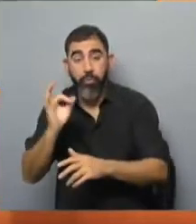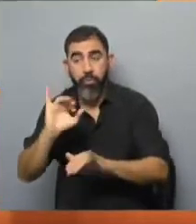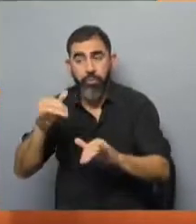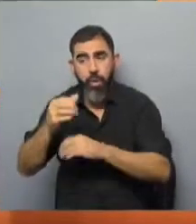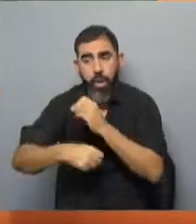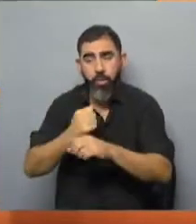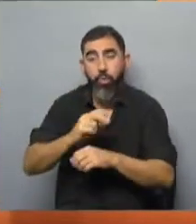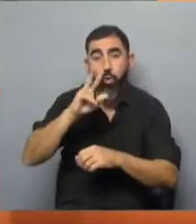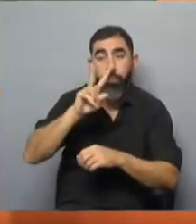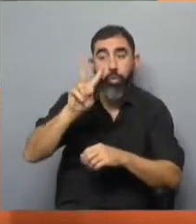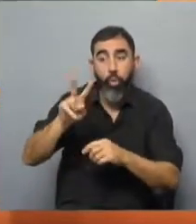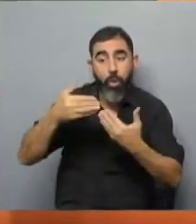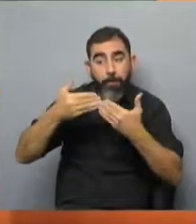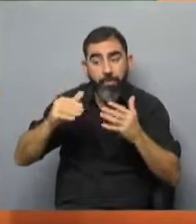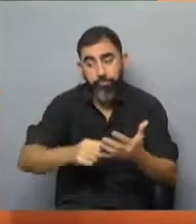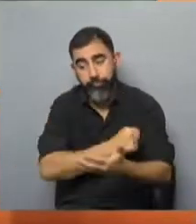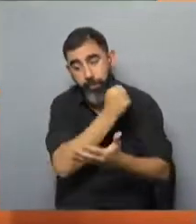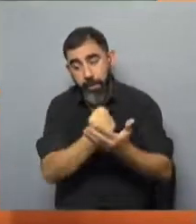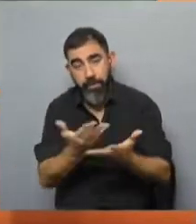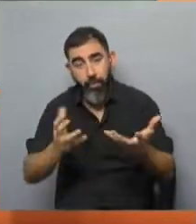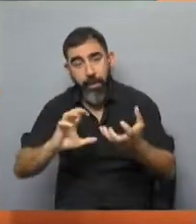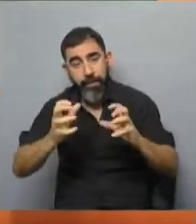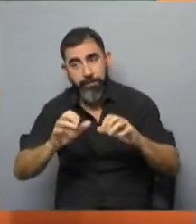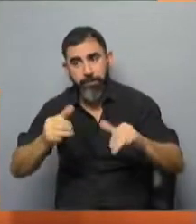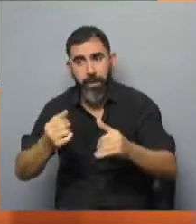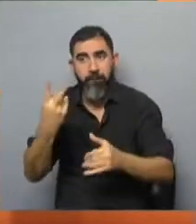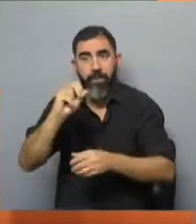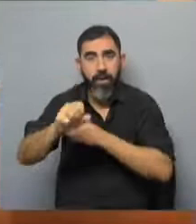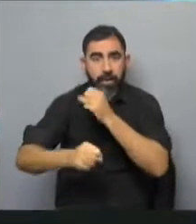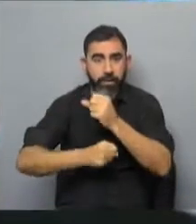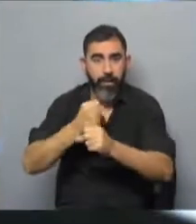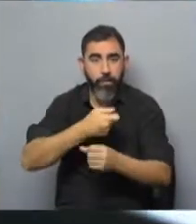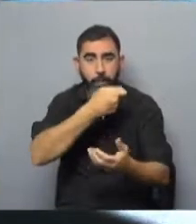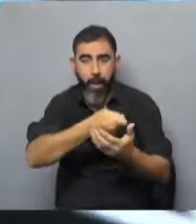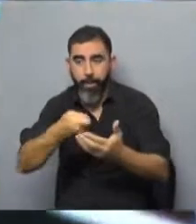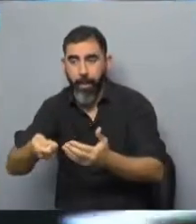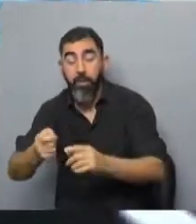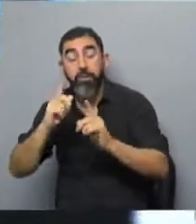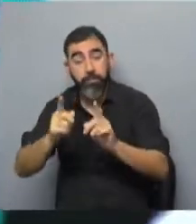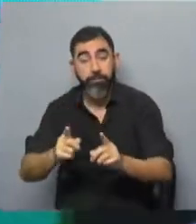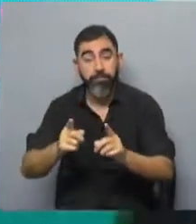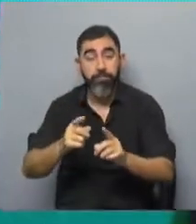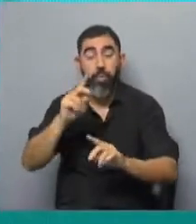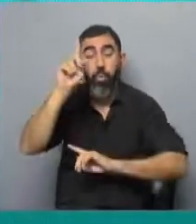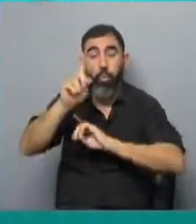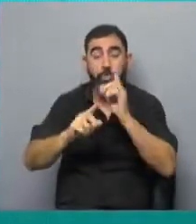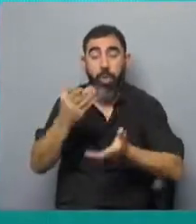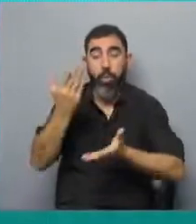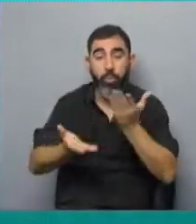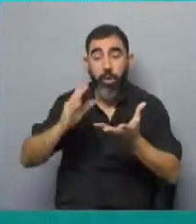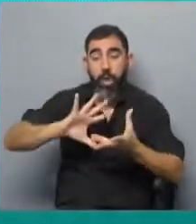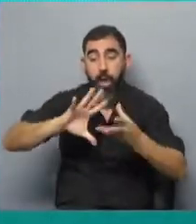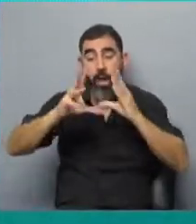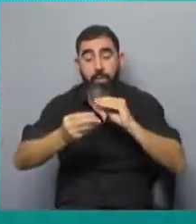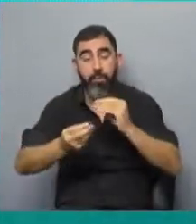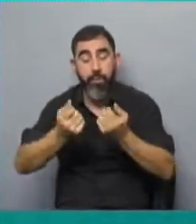año 2002, desde la crisis, y el transitorio ha durado 20 años. También tenemos que ser justos con la UDELAR, que adapta su presupuesto a